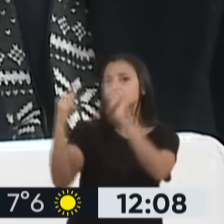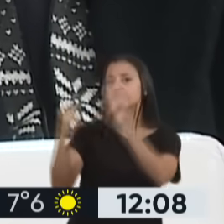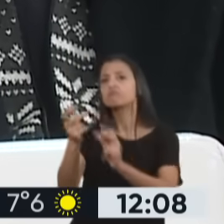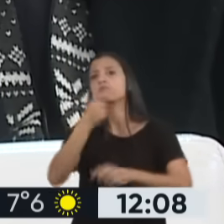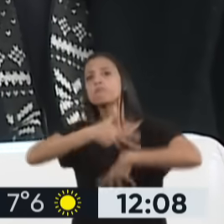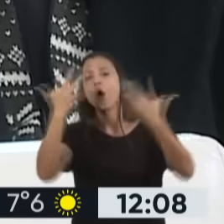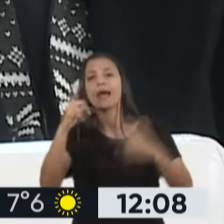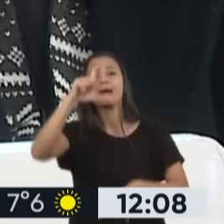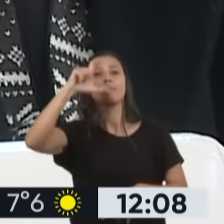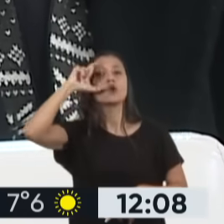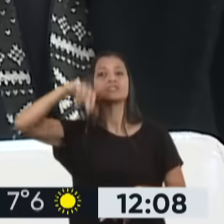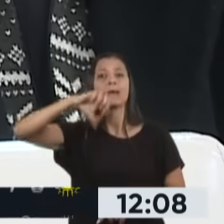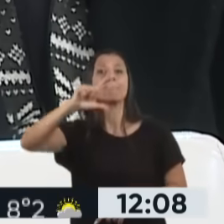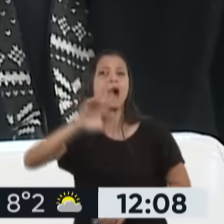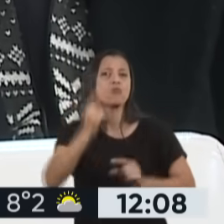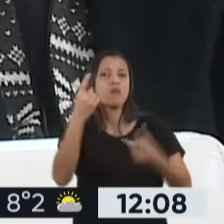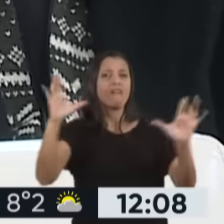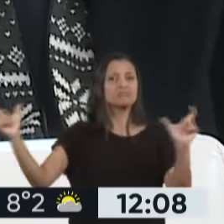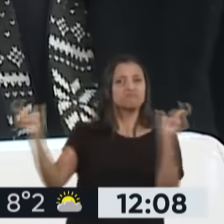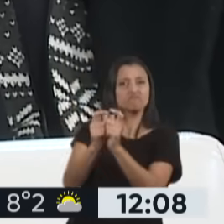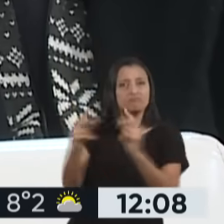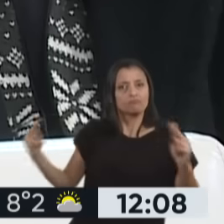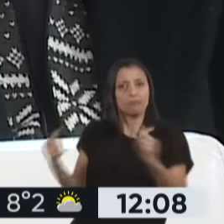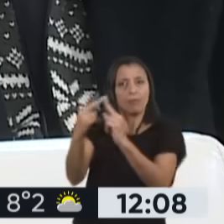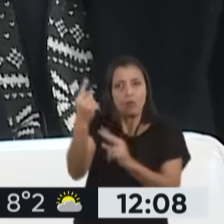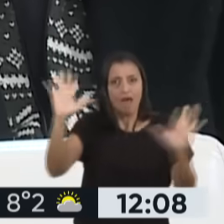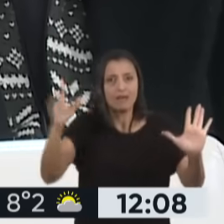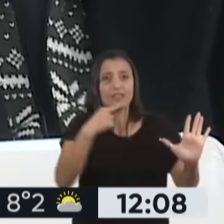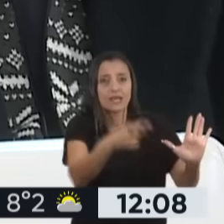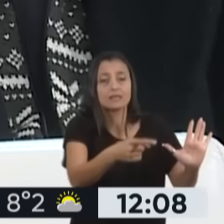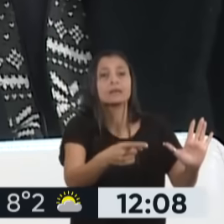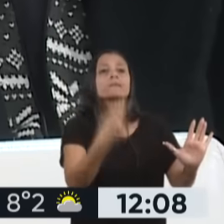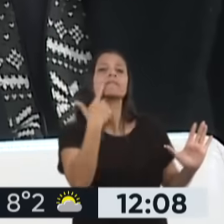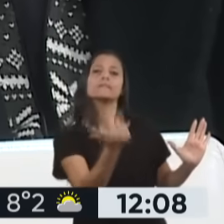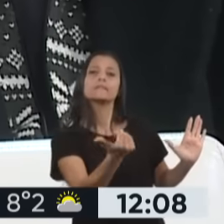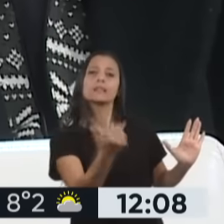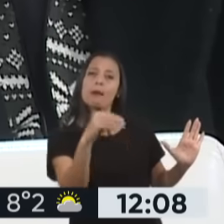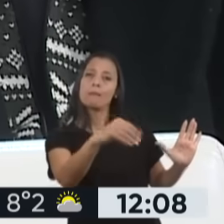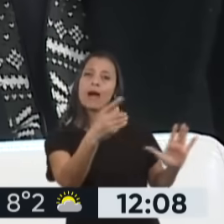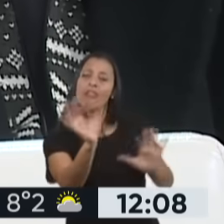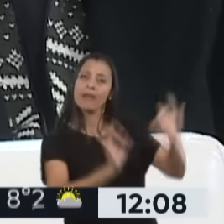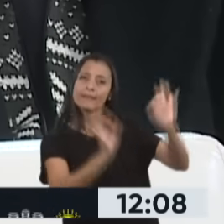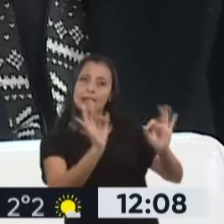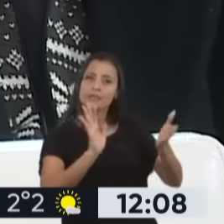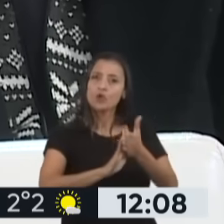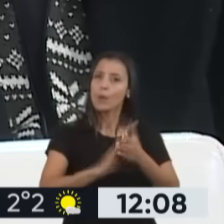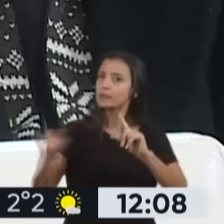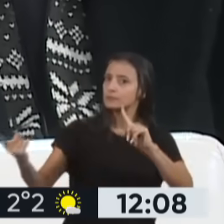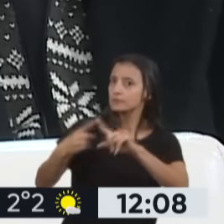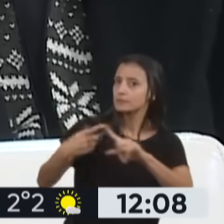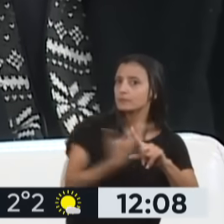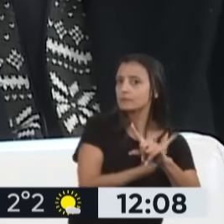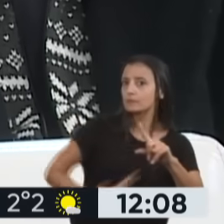CEPAC. Pero bueno, hecha esa introducción, mi pregunta primero es si podés ofrecernos mayores detalles sobre el vínculo entre el gobierno y